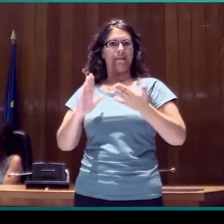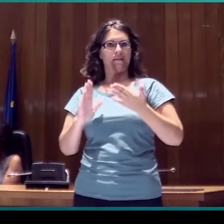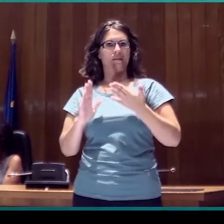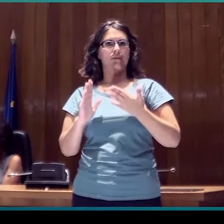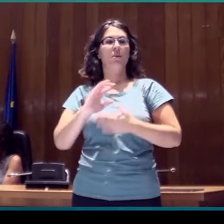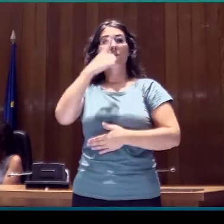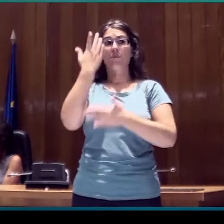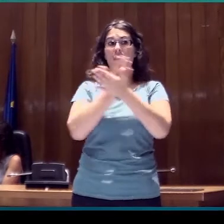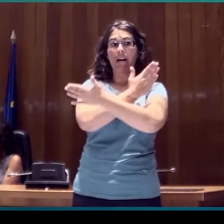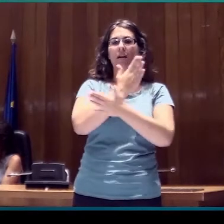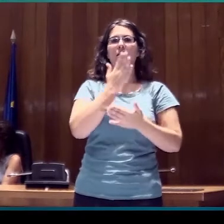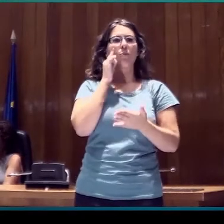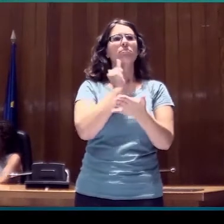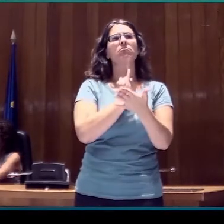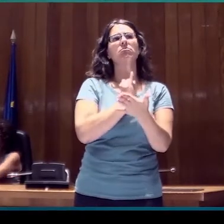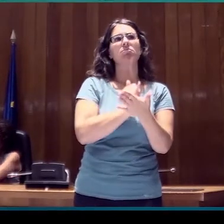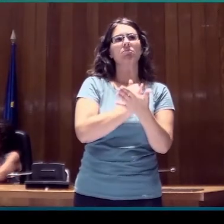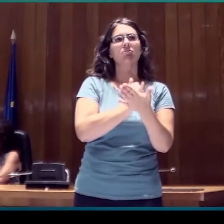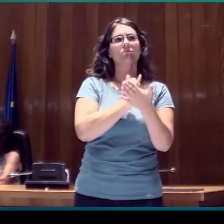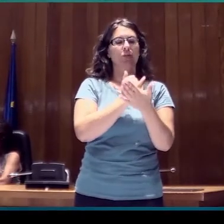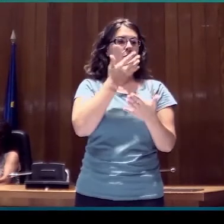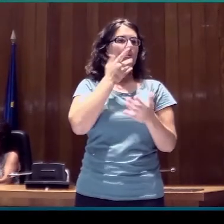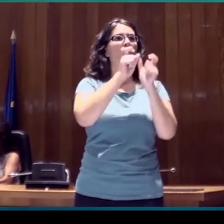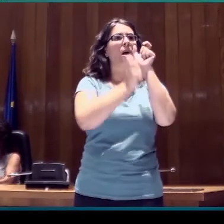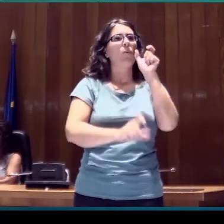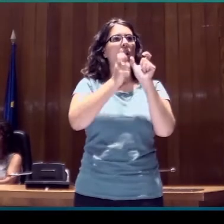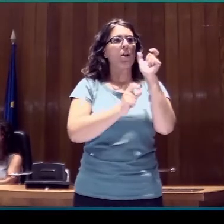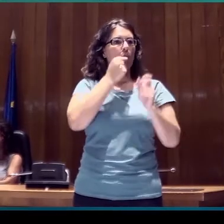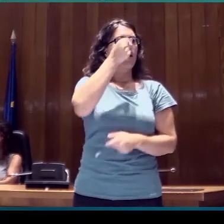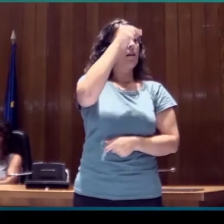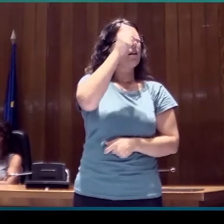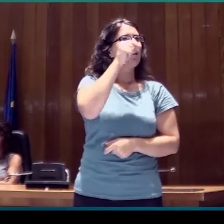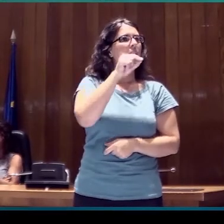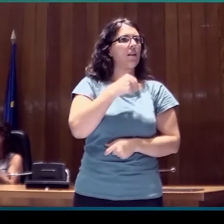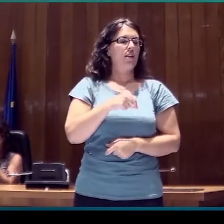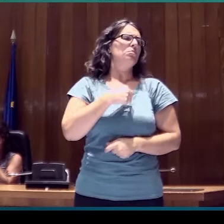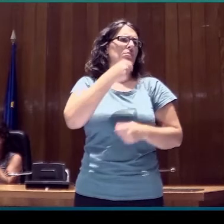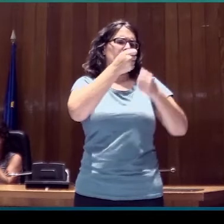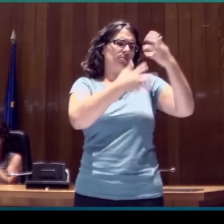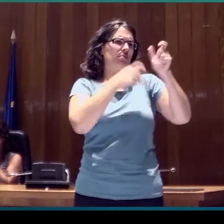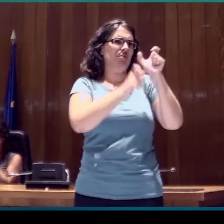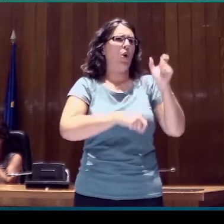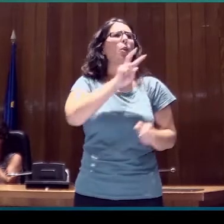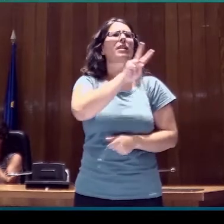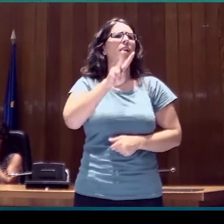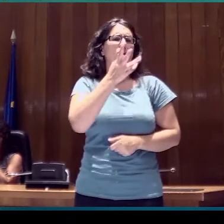Una primera, que es un chequeo de un listado de vocabulario, compuesto por 22 signos muy básicos.